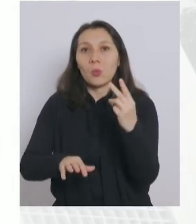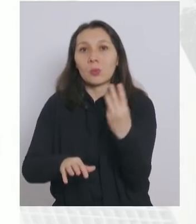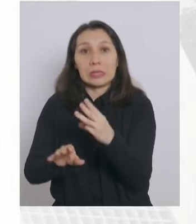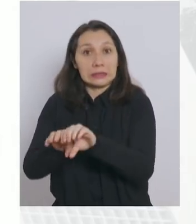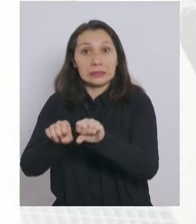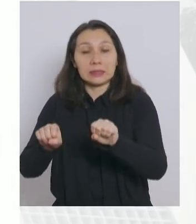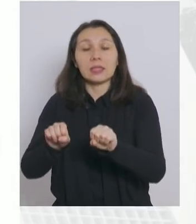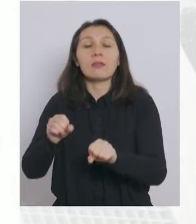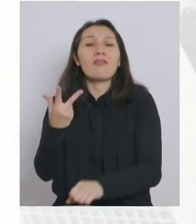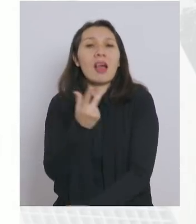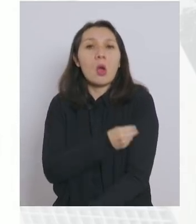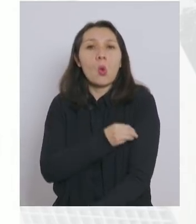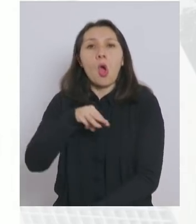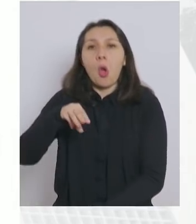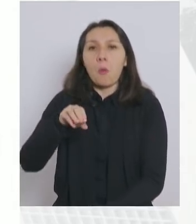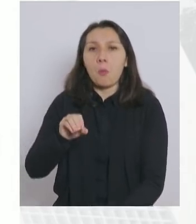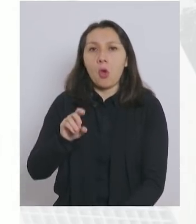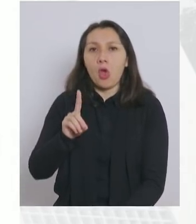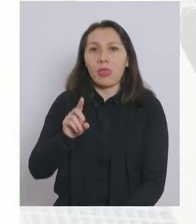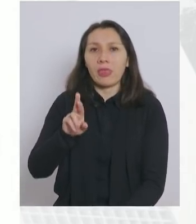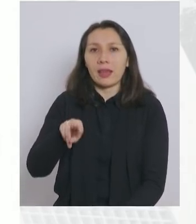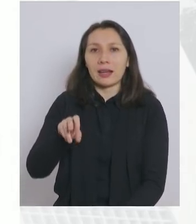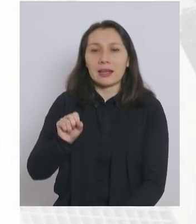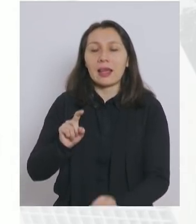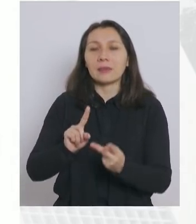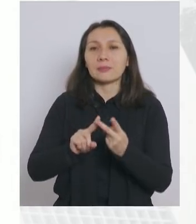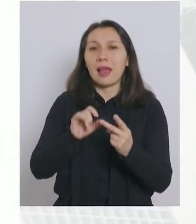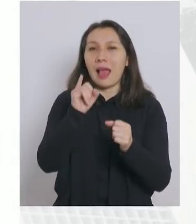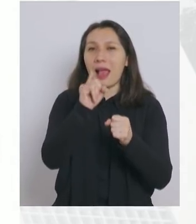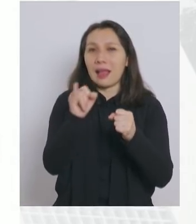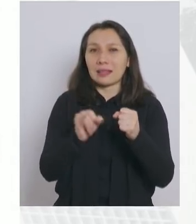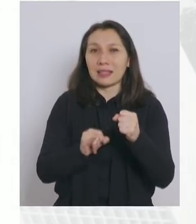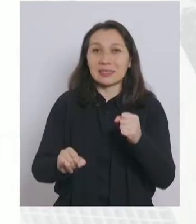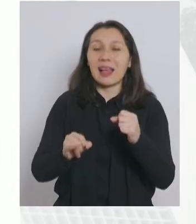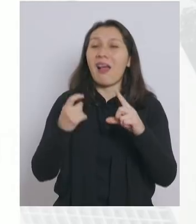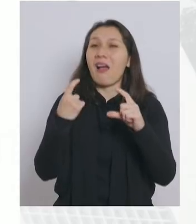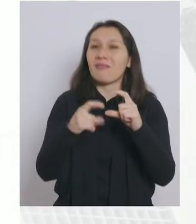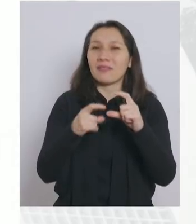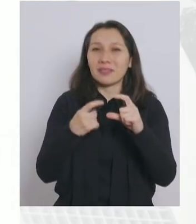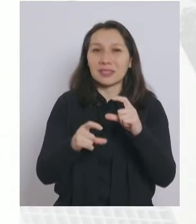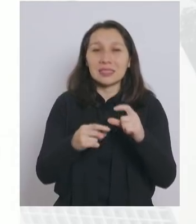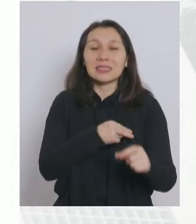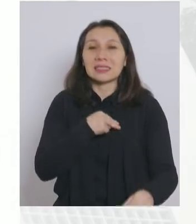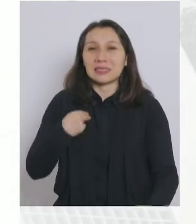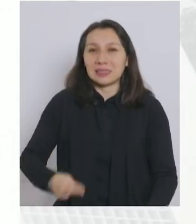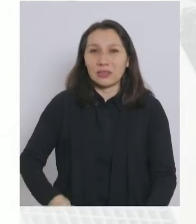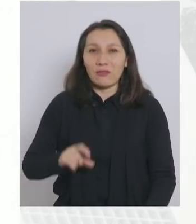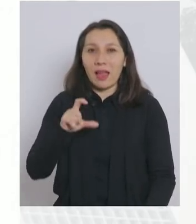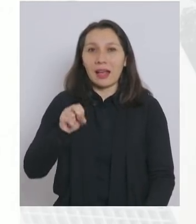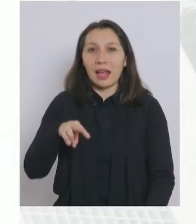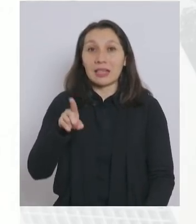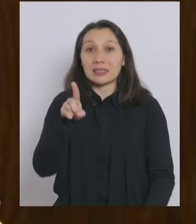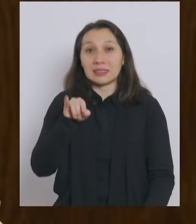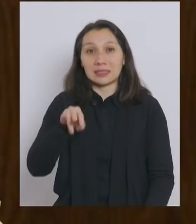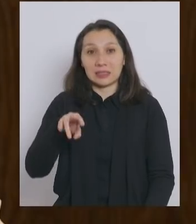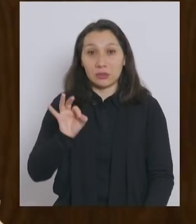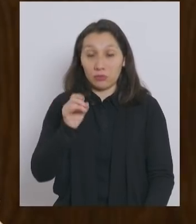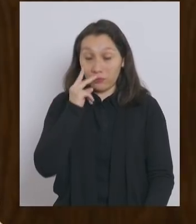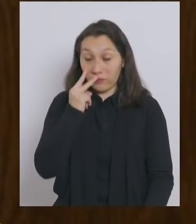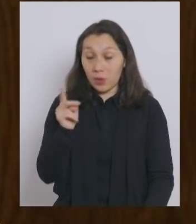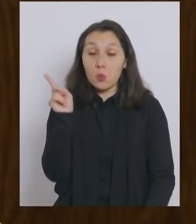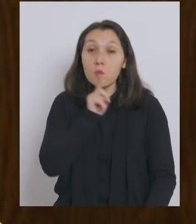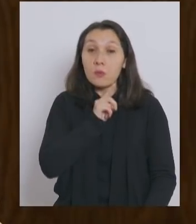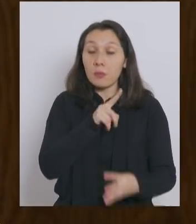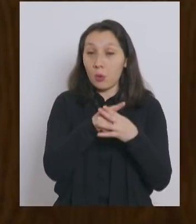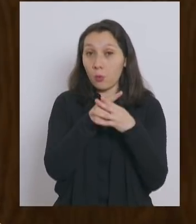vacunas Moderna, la de AstraZeneca, Pfizer, Sinovac y CanSino. Como pueden ver, las últimas